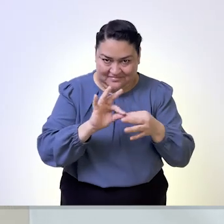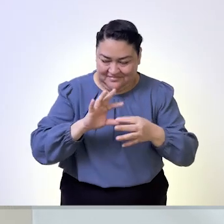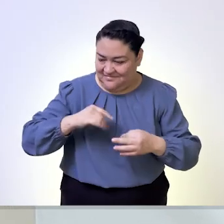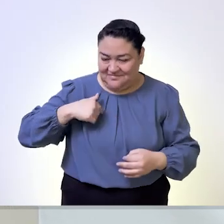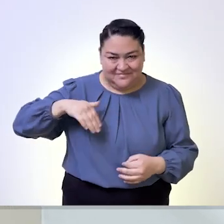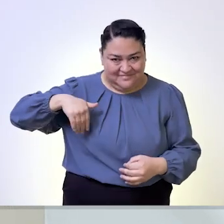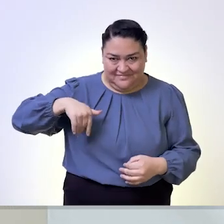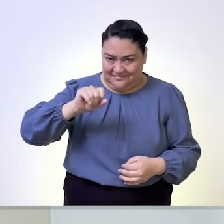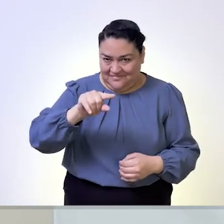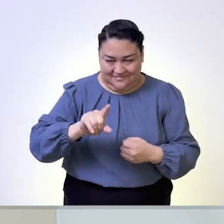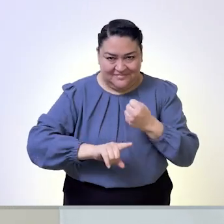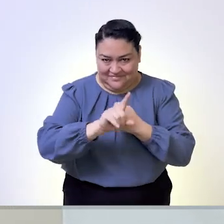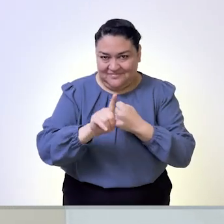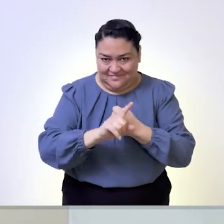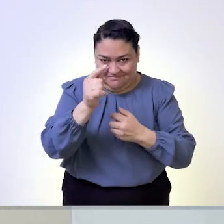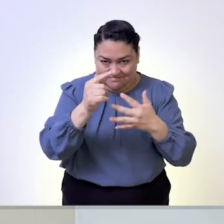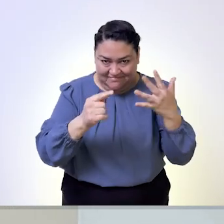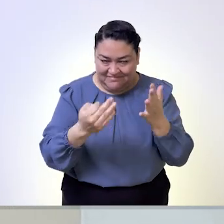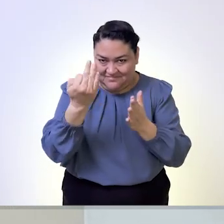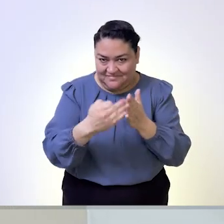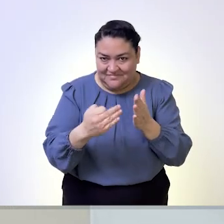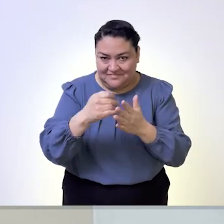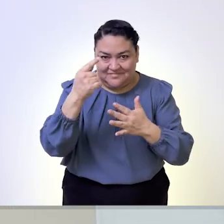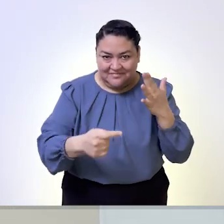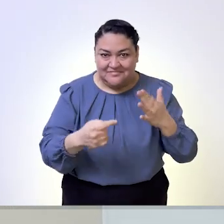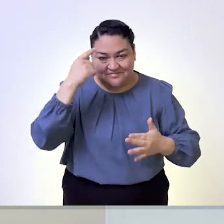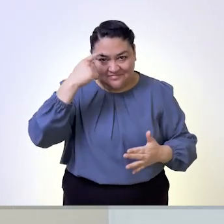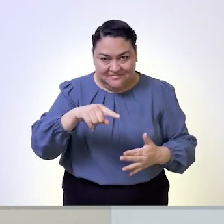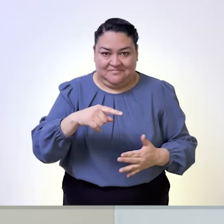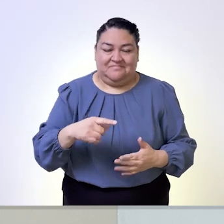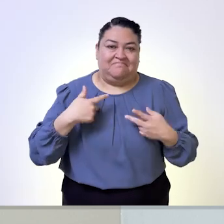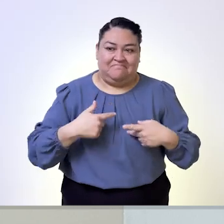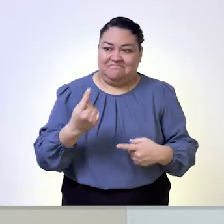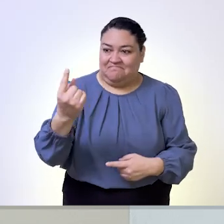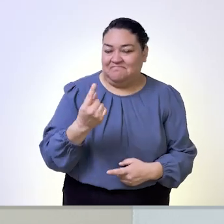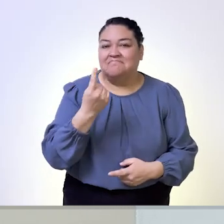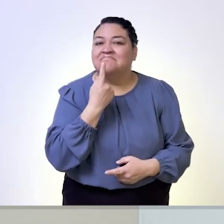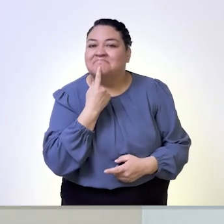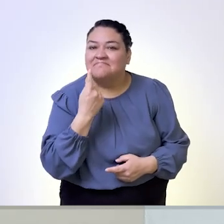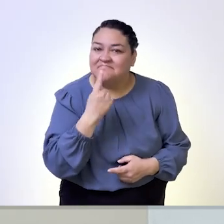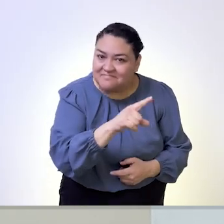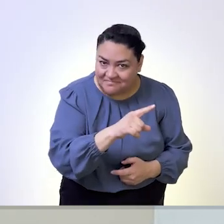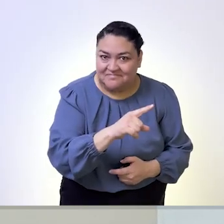que comentaba yo sobre los retos que veo sobre el tema de quejas. Lo comentaba hace